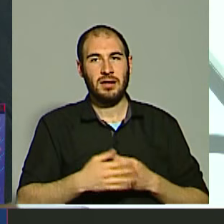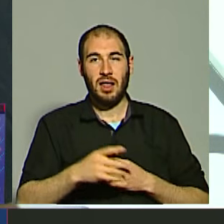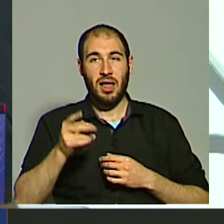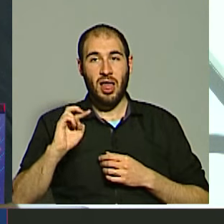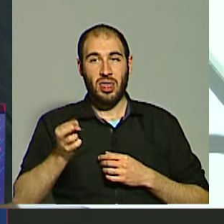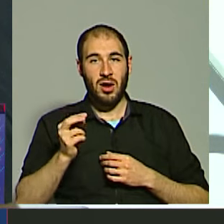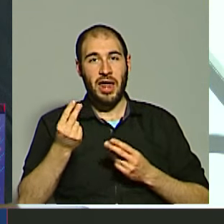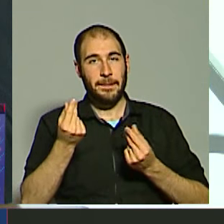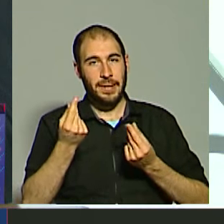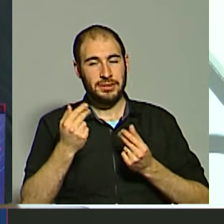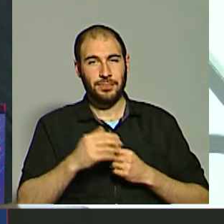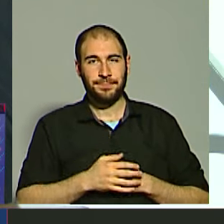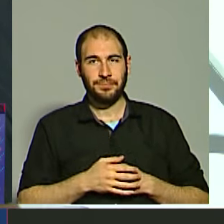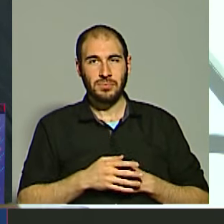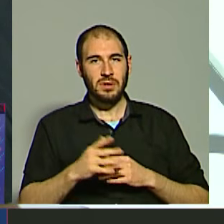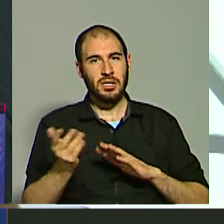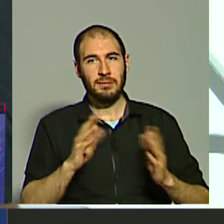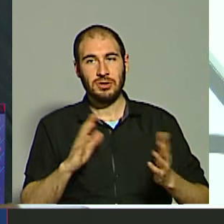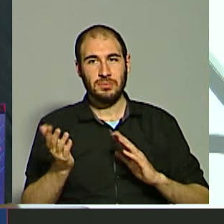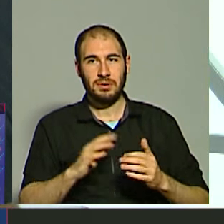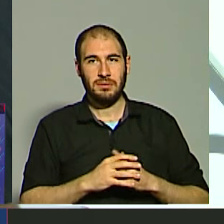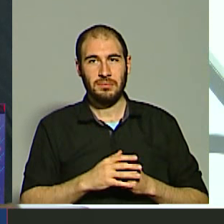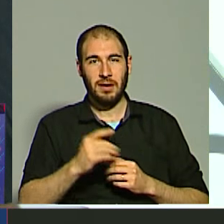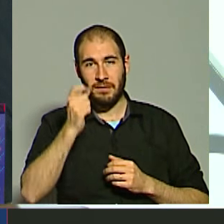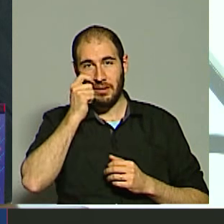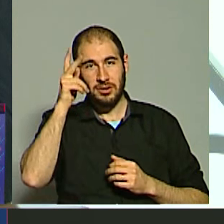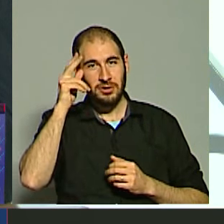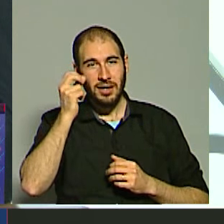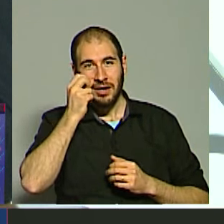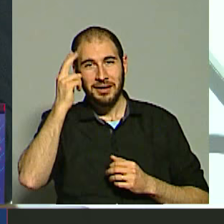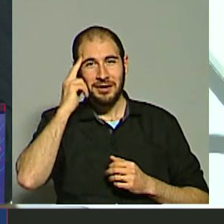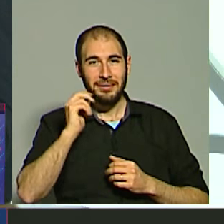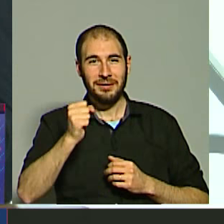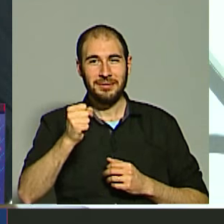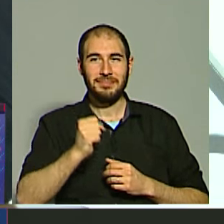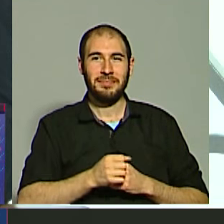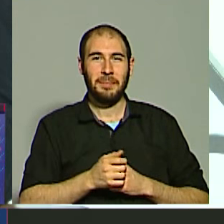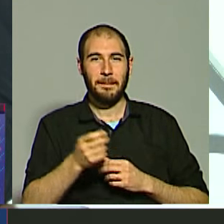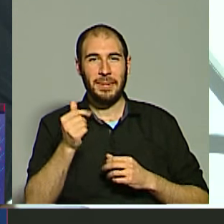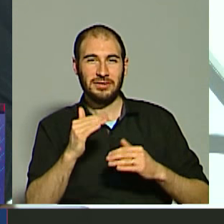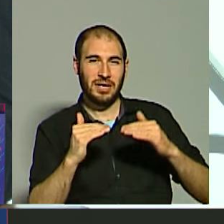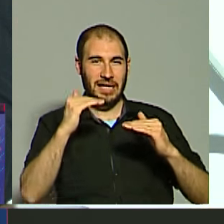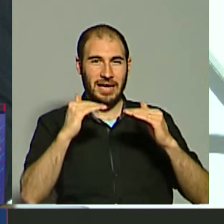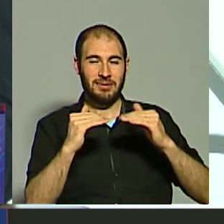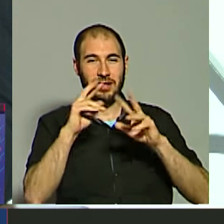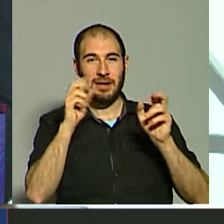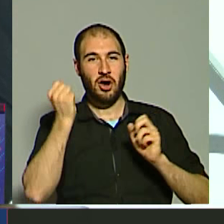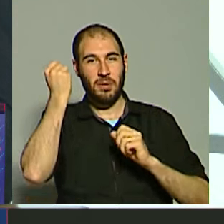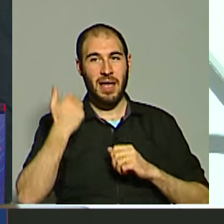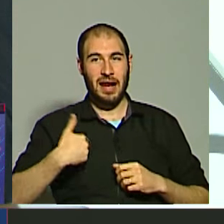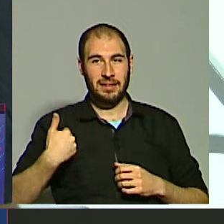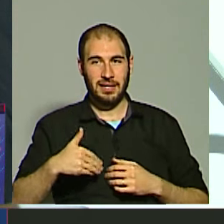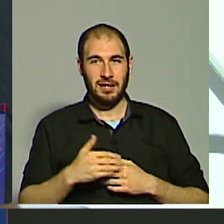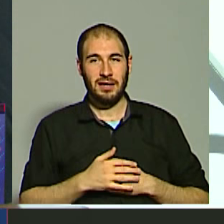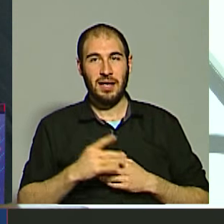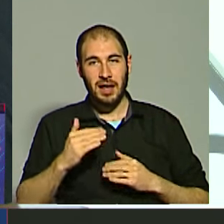dólar debería tener un precio de aproximadamente 28 o 29 pesos para encontrar un precio de equilibrio a lo que es la economía argentina y